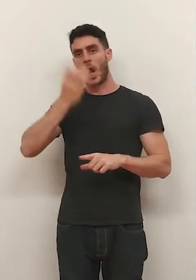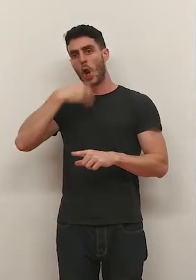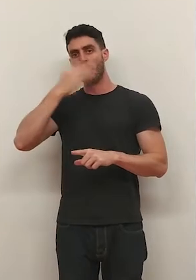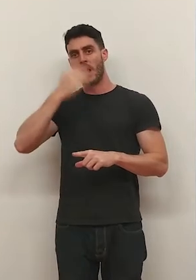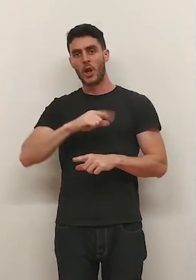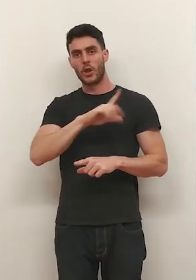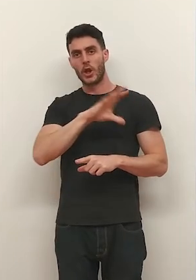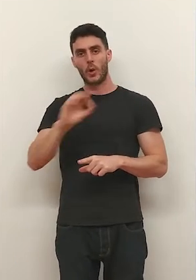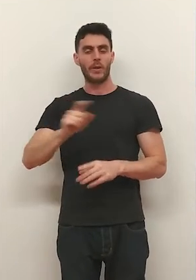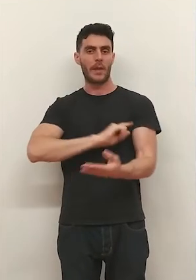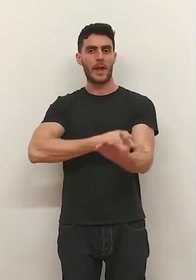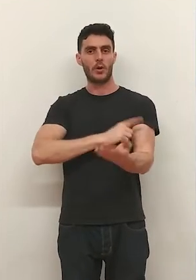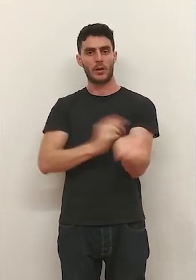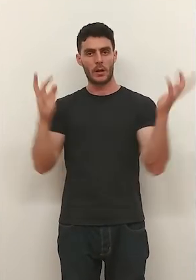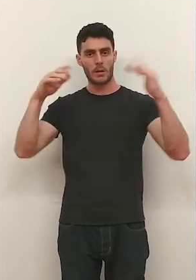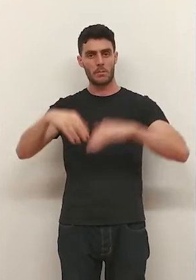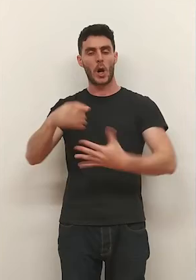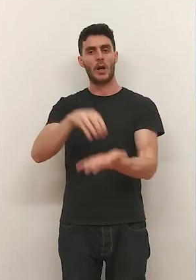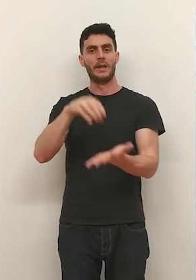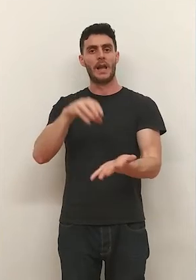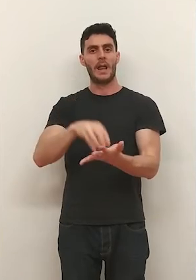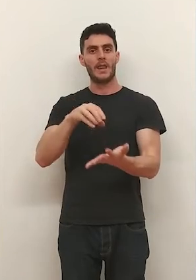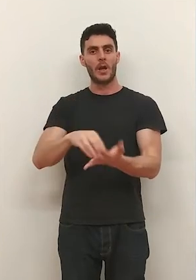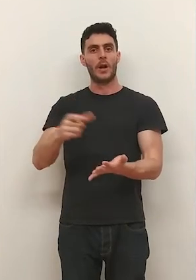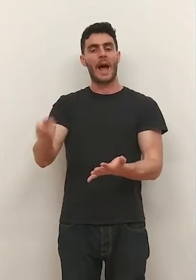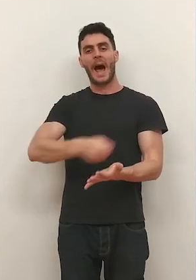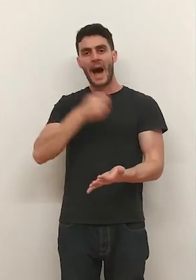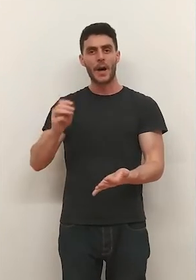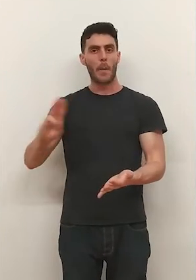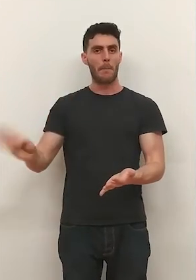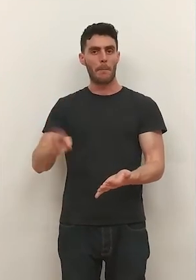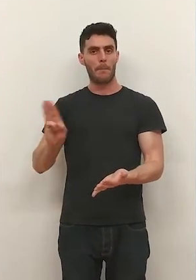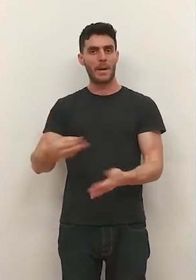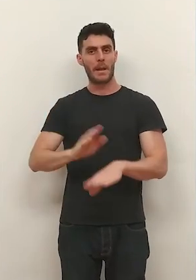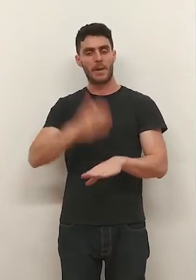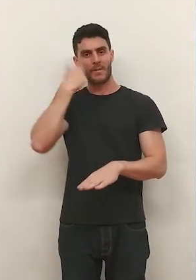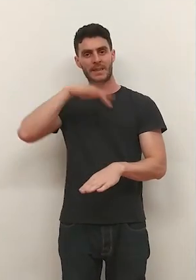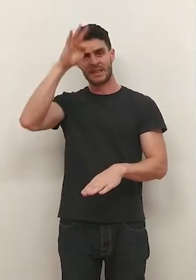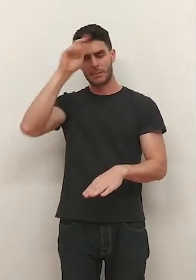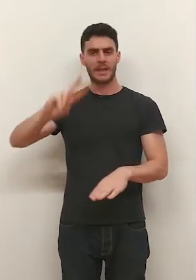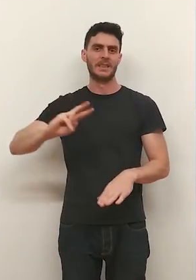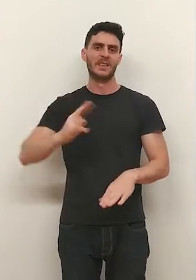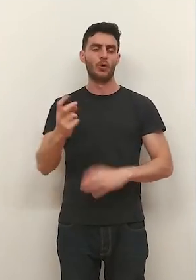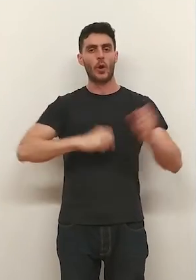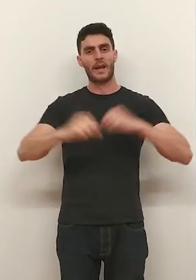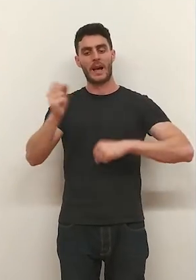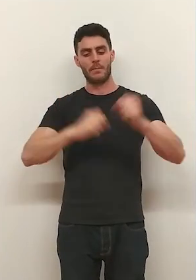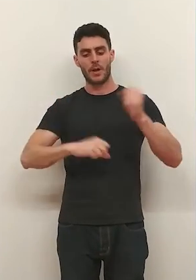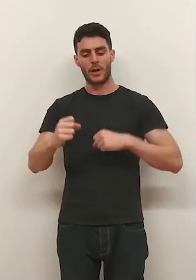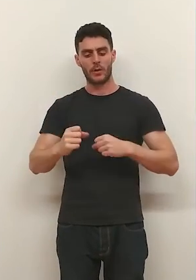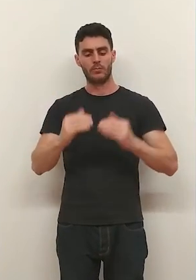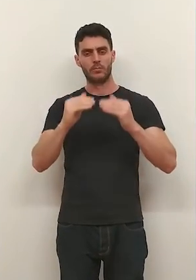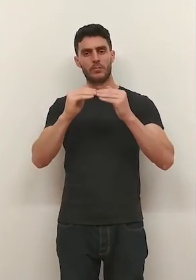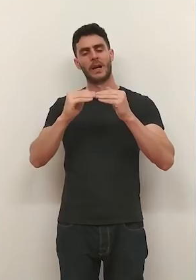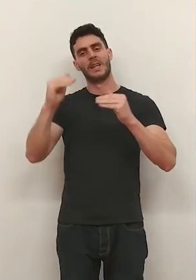150 deportistas se dieron cita de nuevo en las instalaciones de Alos Padel para disputar este segundo fin de semana de campeonato en el que Prega Aluminio